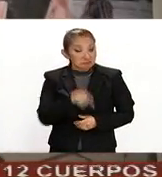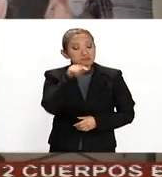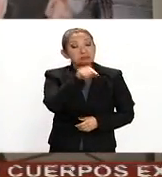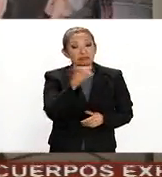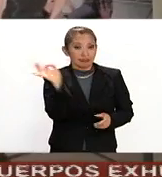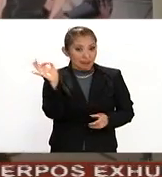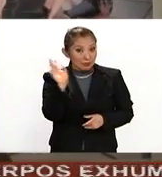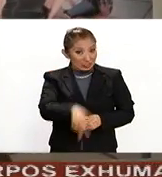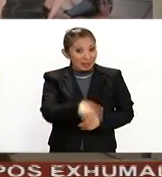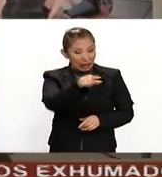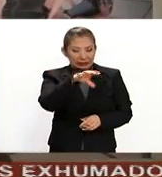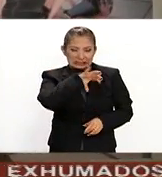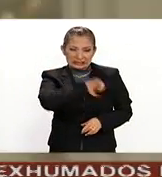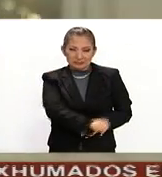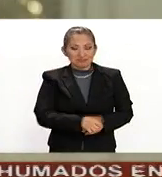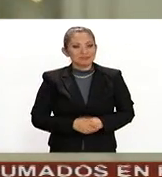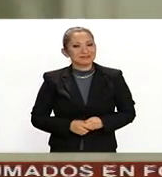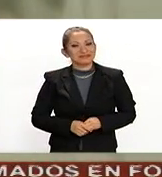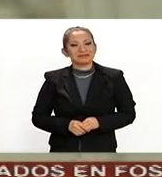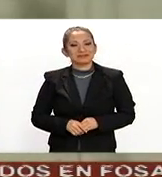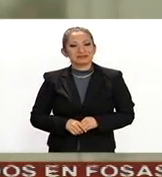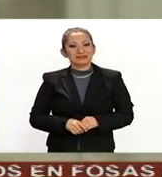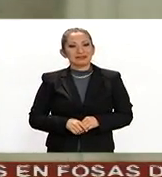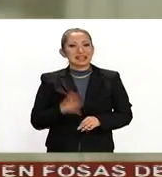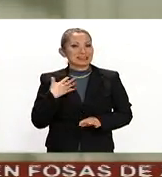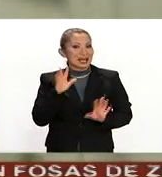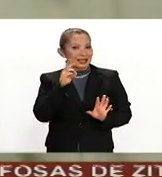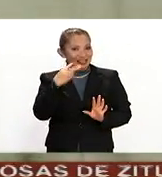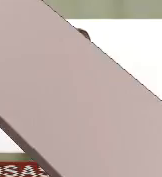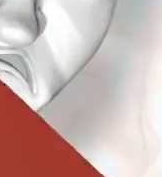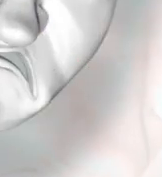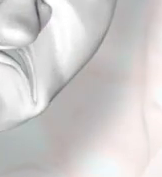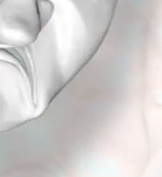por cierto es mi favorito. Ya se notó.